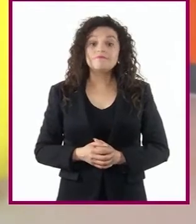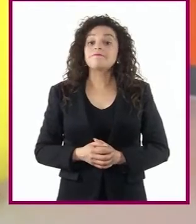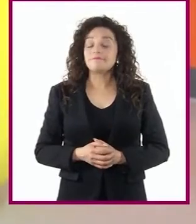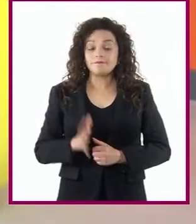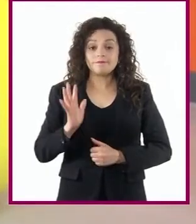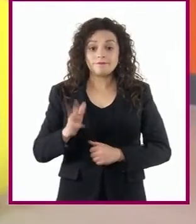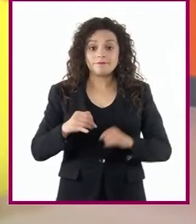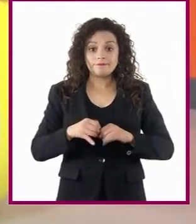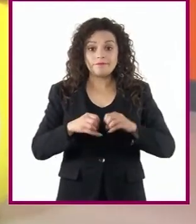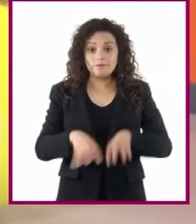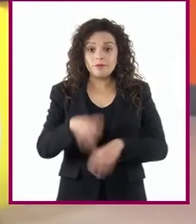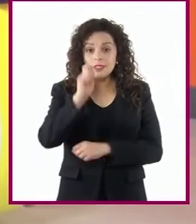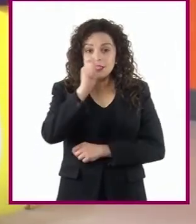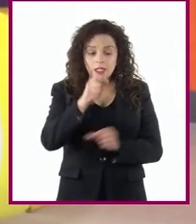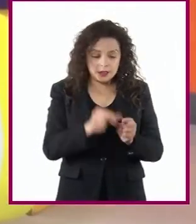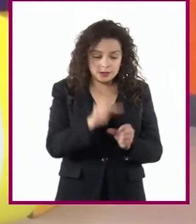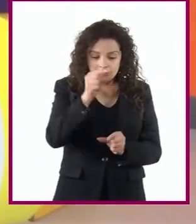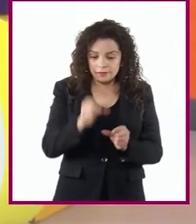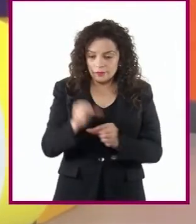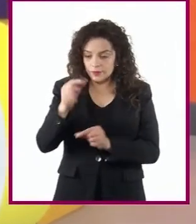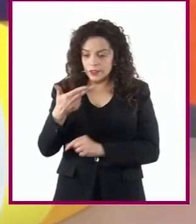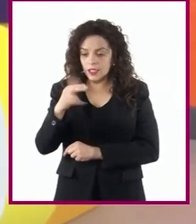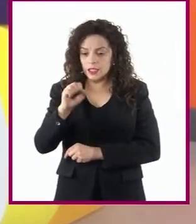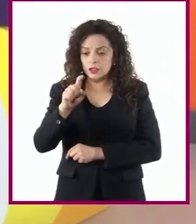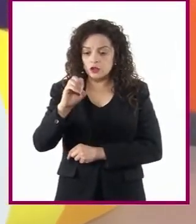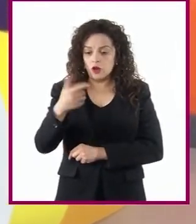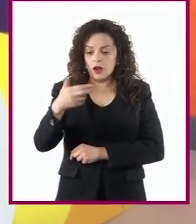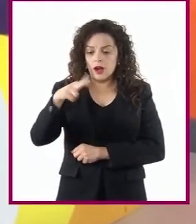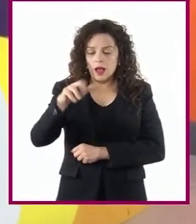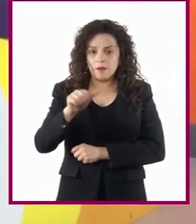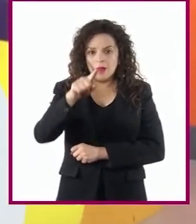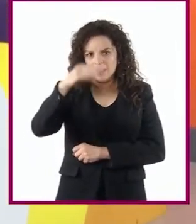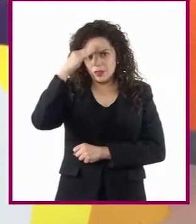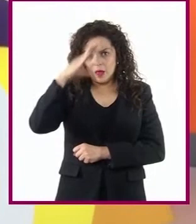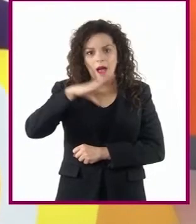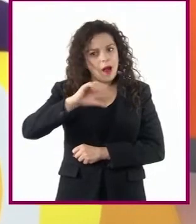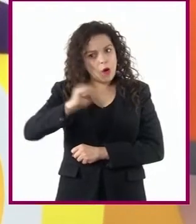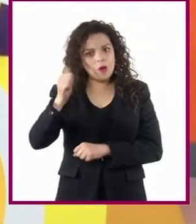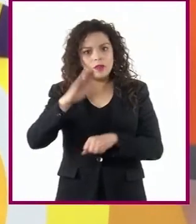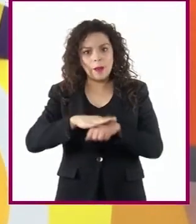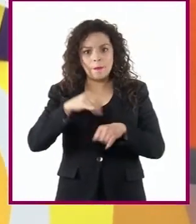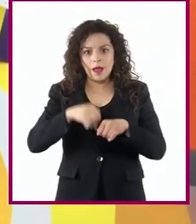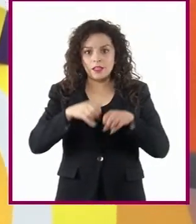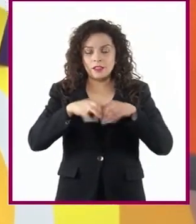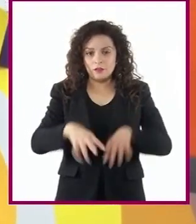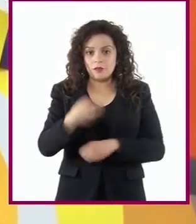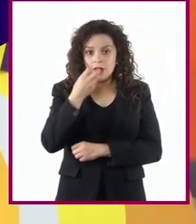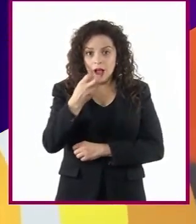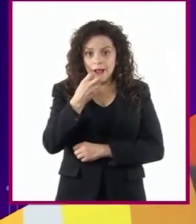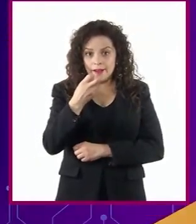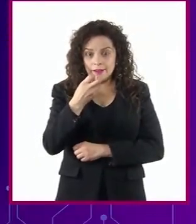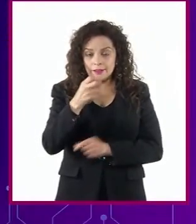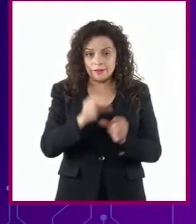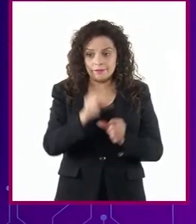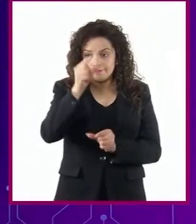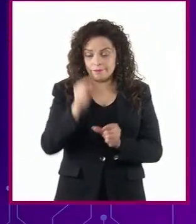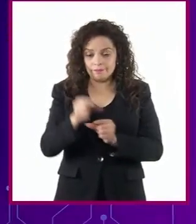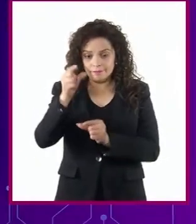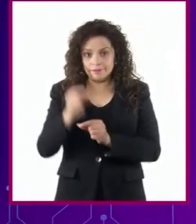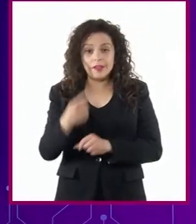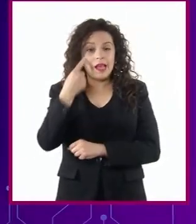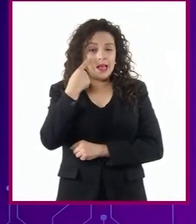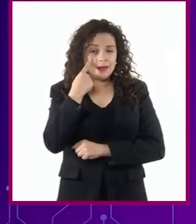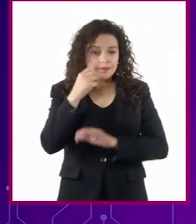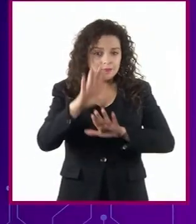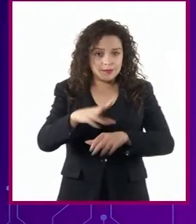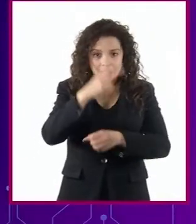de un histograma. ¿Piensan que hay más información que se pueda obtener de esta gráfica? Situación 2.